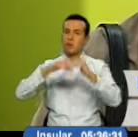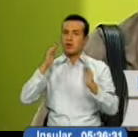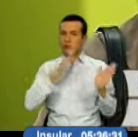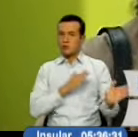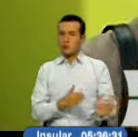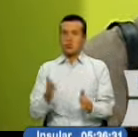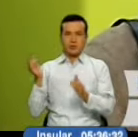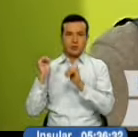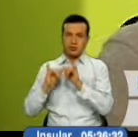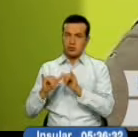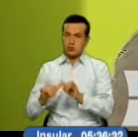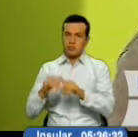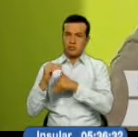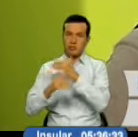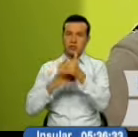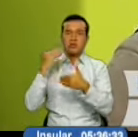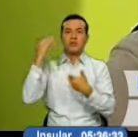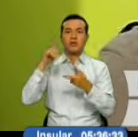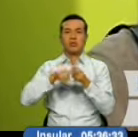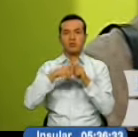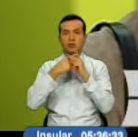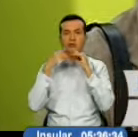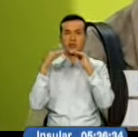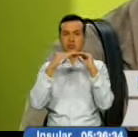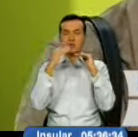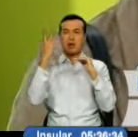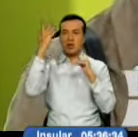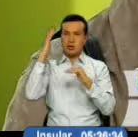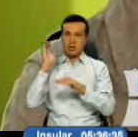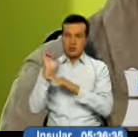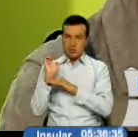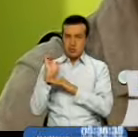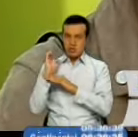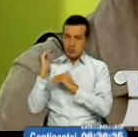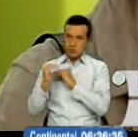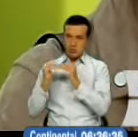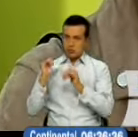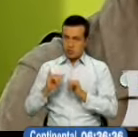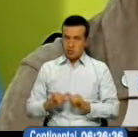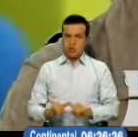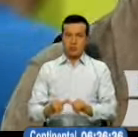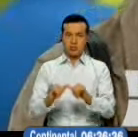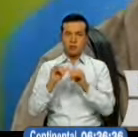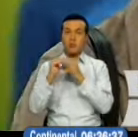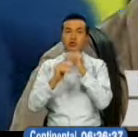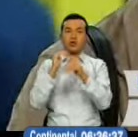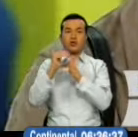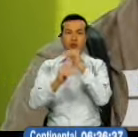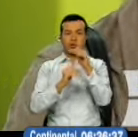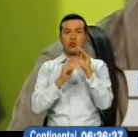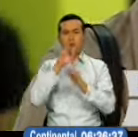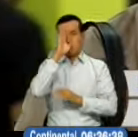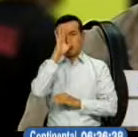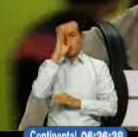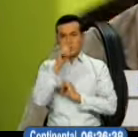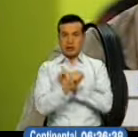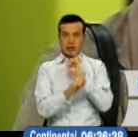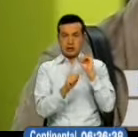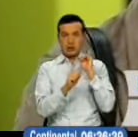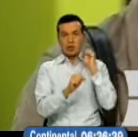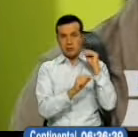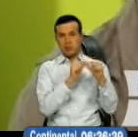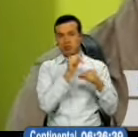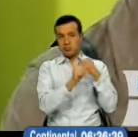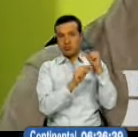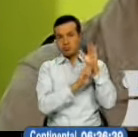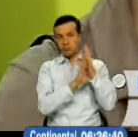la continuación de un proceso político que empezó democráticamente hace años en Ecuador, y en ese sentido creo que en la medida en la que es un proceso progresista y progresivo que ha